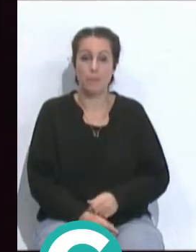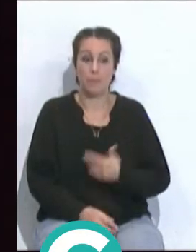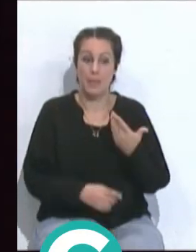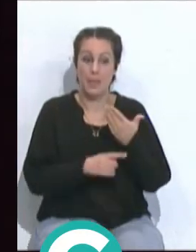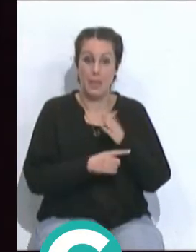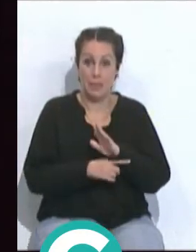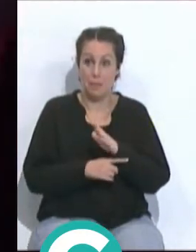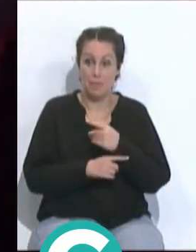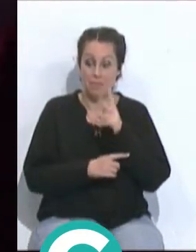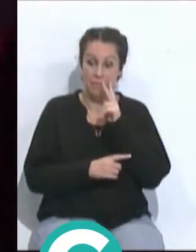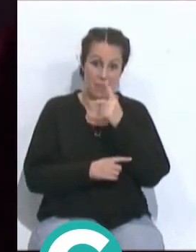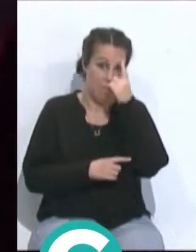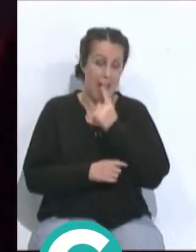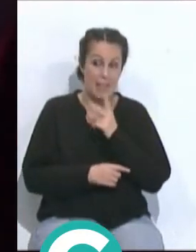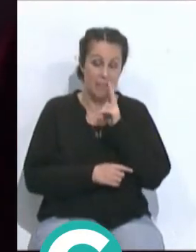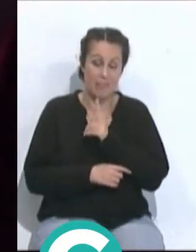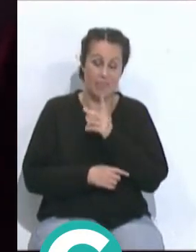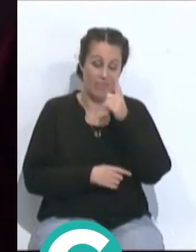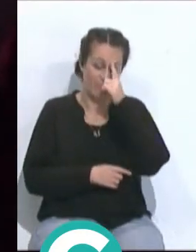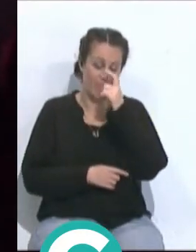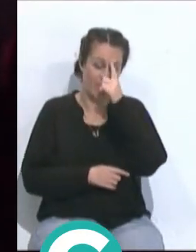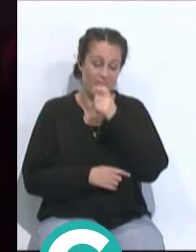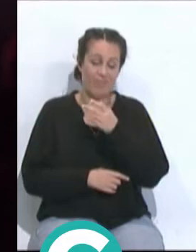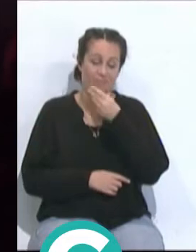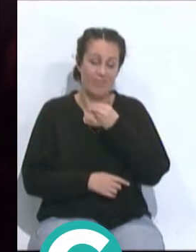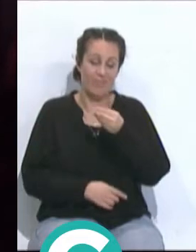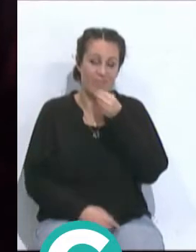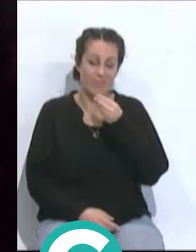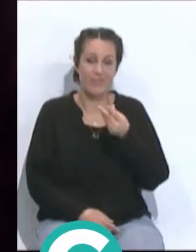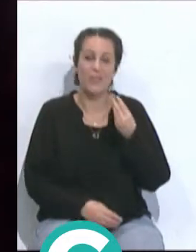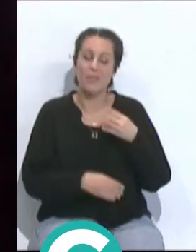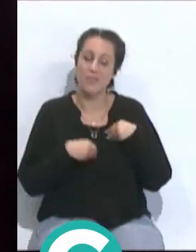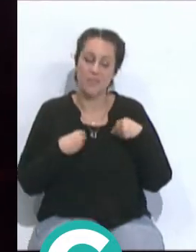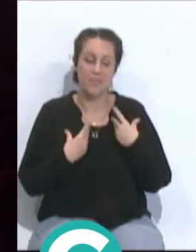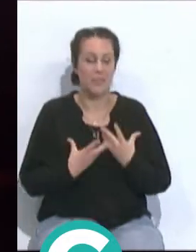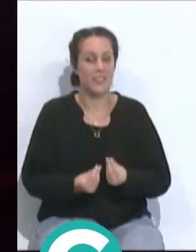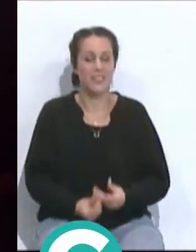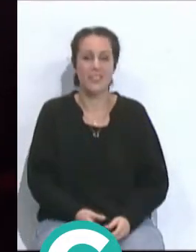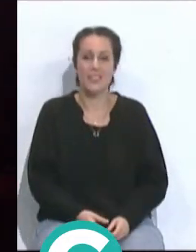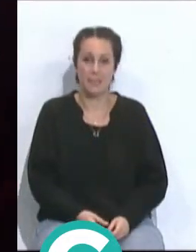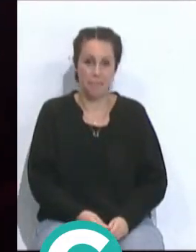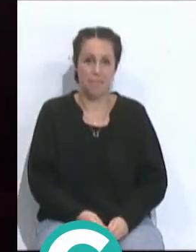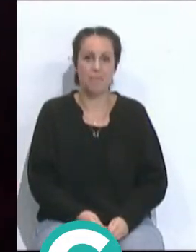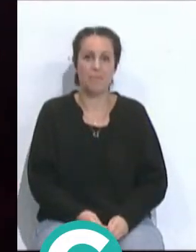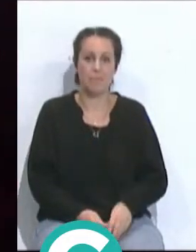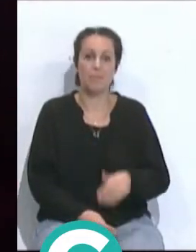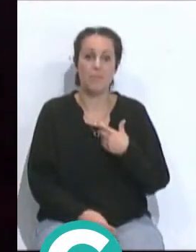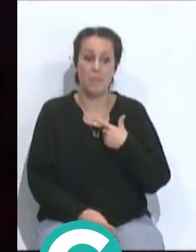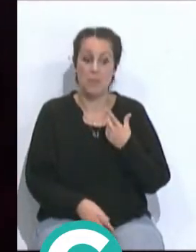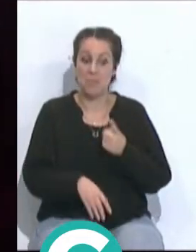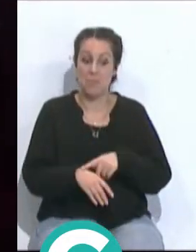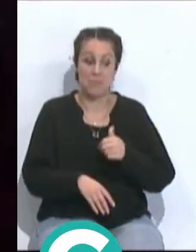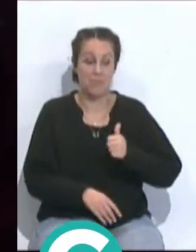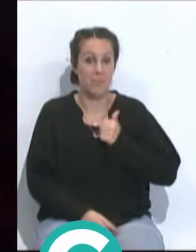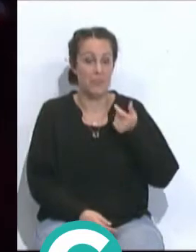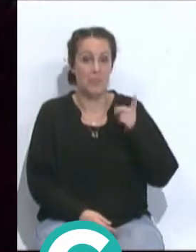la presentación del Pai Pai me ha traído muy buenos recuerdos. Muy buen ambiente, ¿verdad? El que se vivió y gran ratito, y la